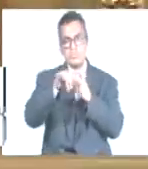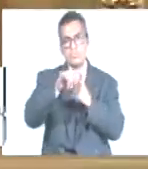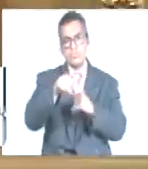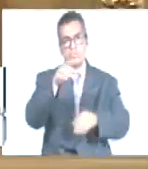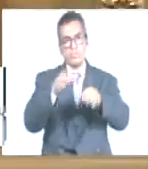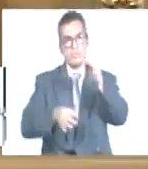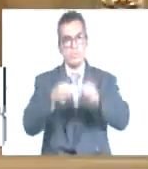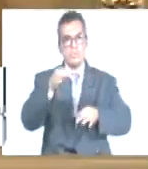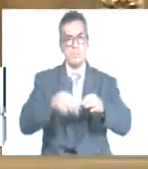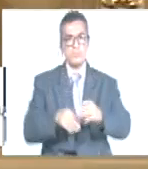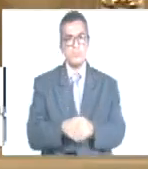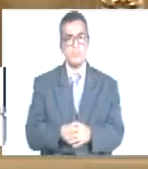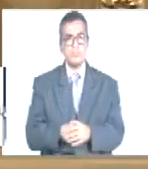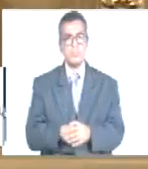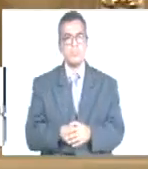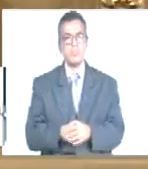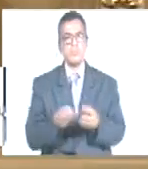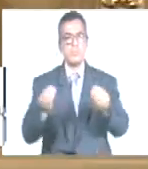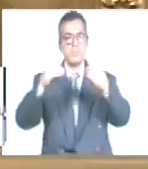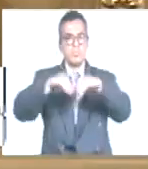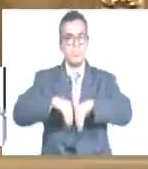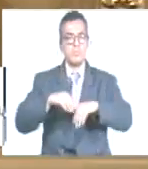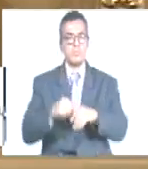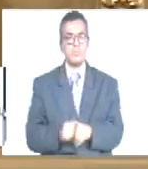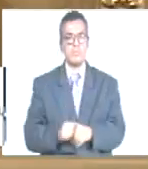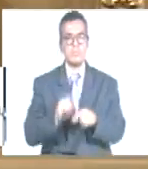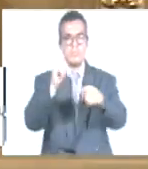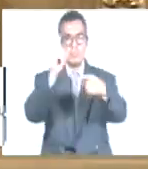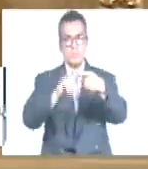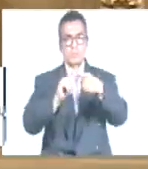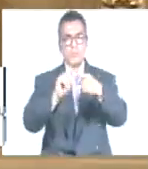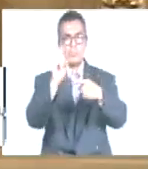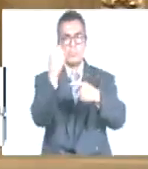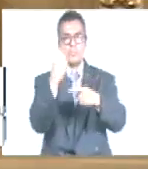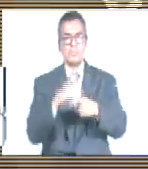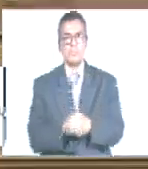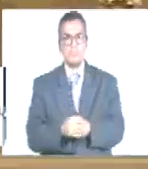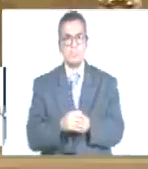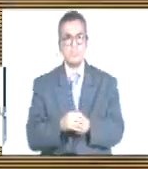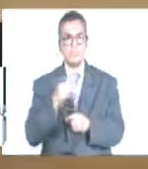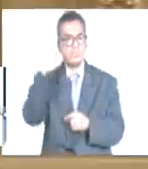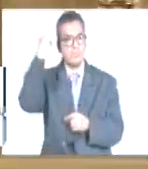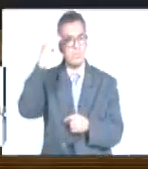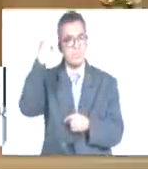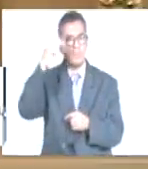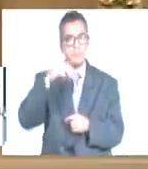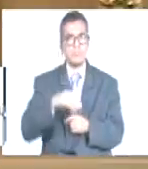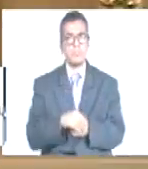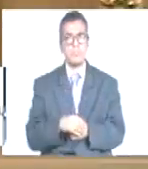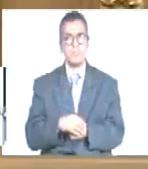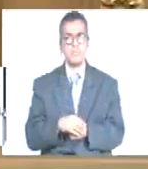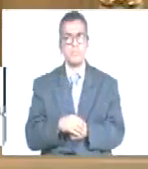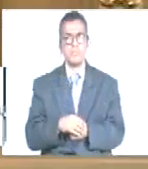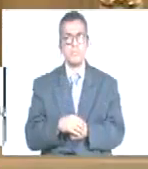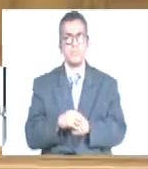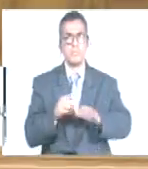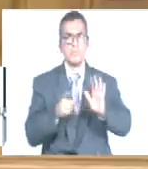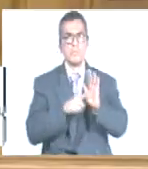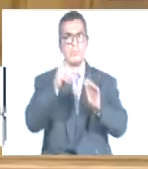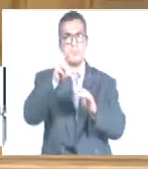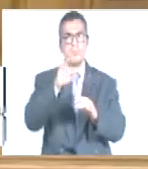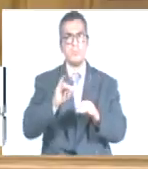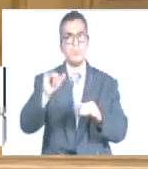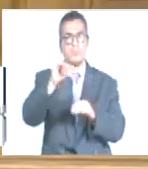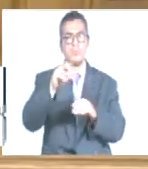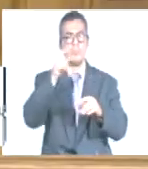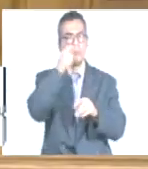justicia. Acuerda, primero, conmemorar a la juventud patriota y